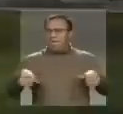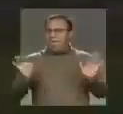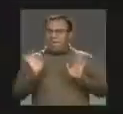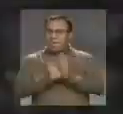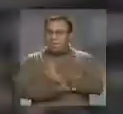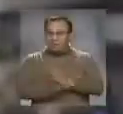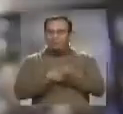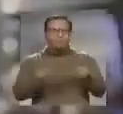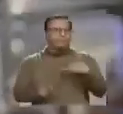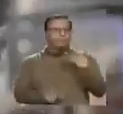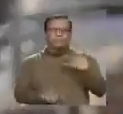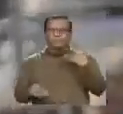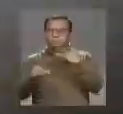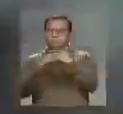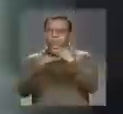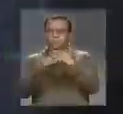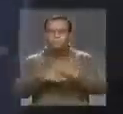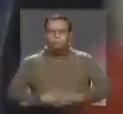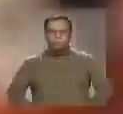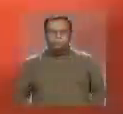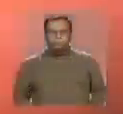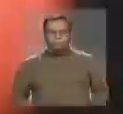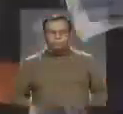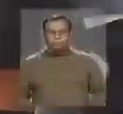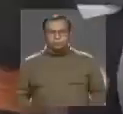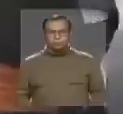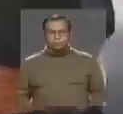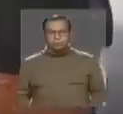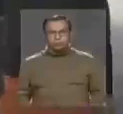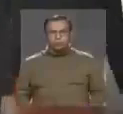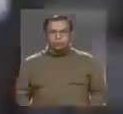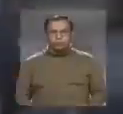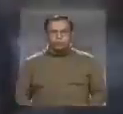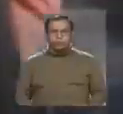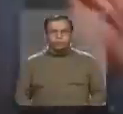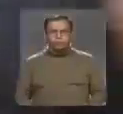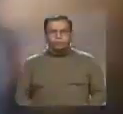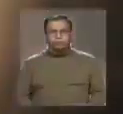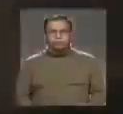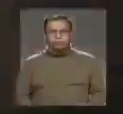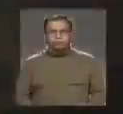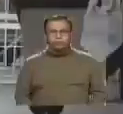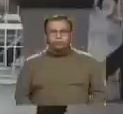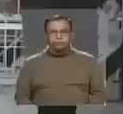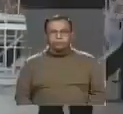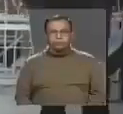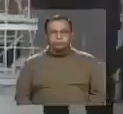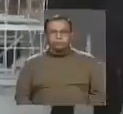O sea, yo me siento igual.